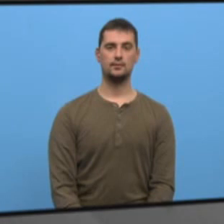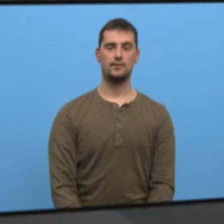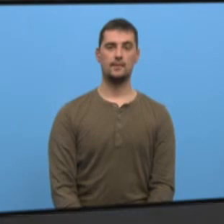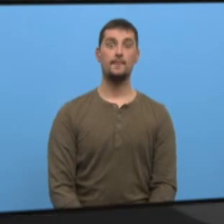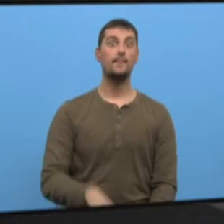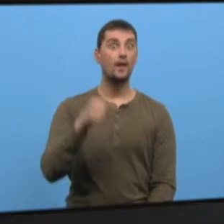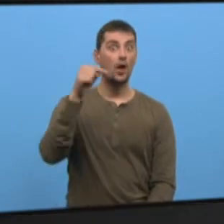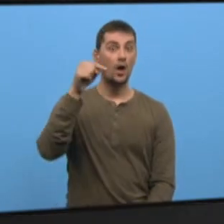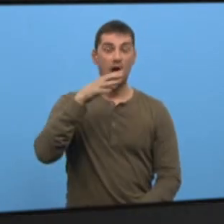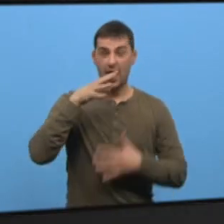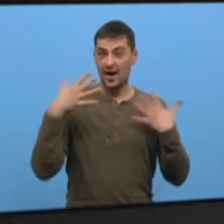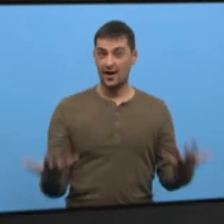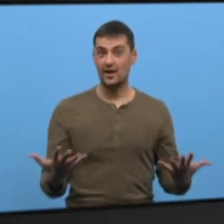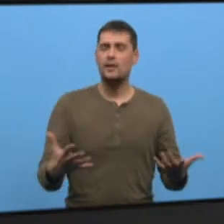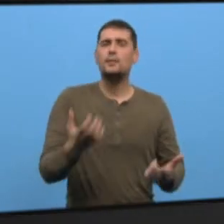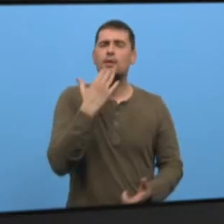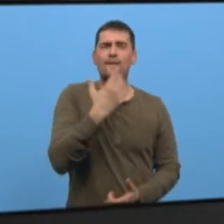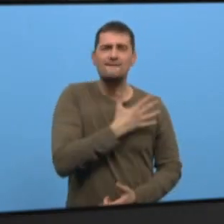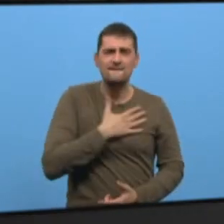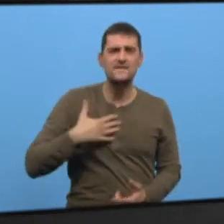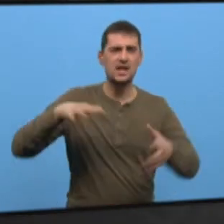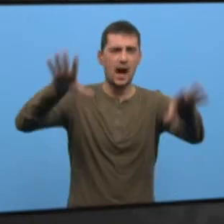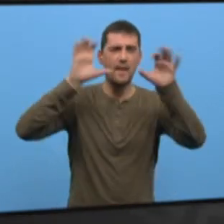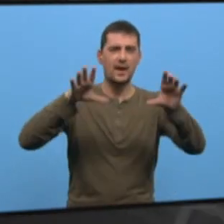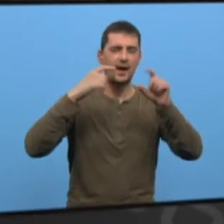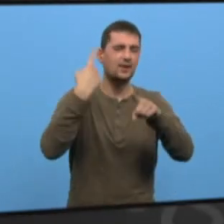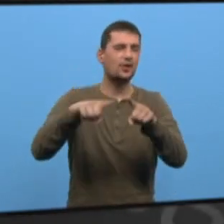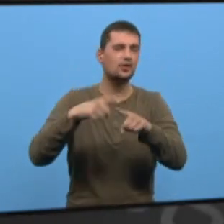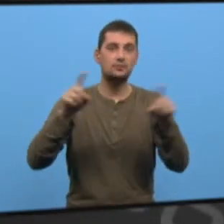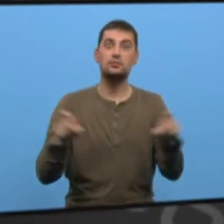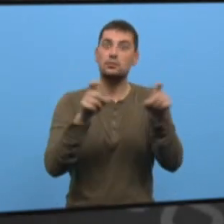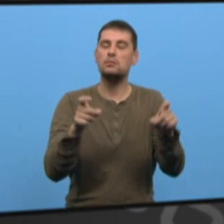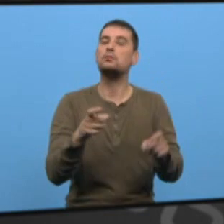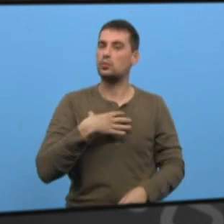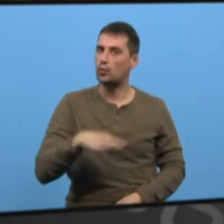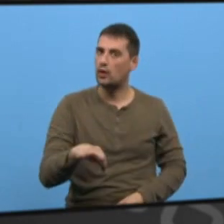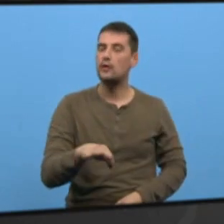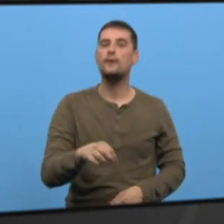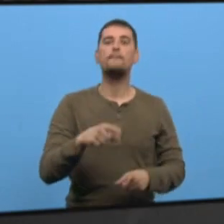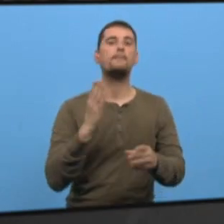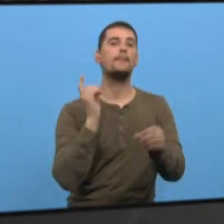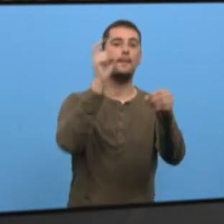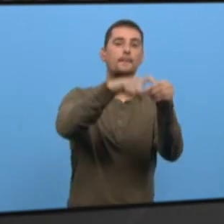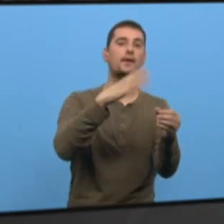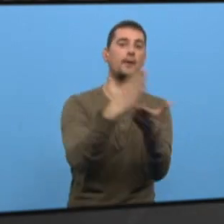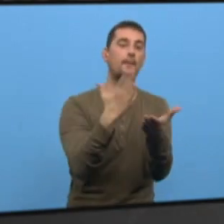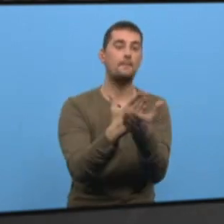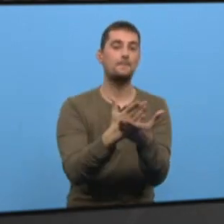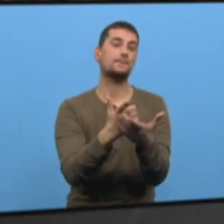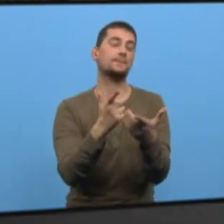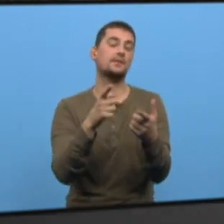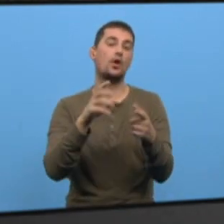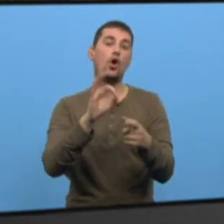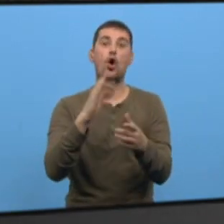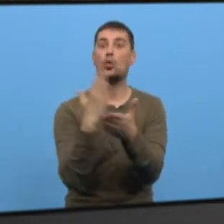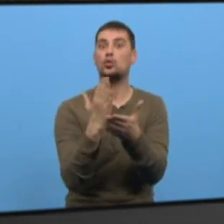calidad calquera que dese aprender segredos de informática asistio obradoiros cursos adecuados aa que